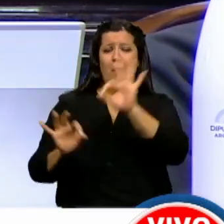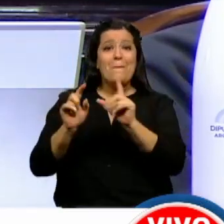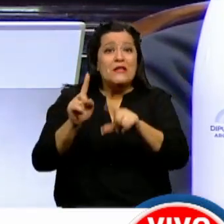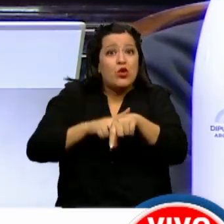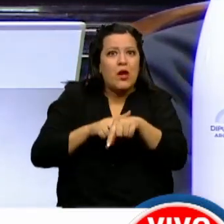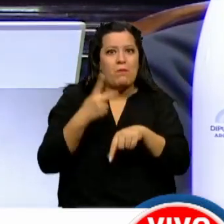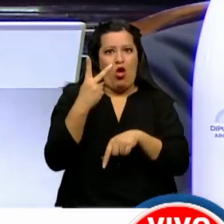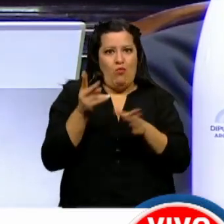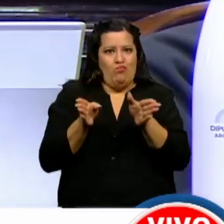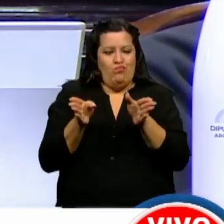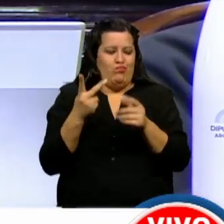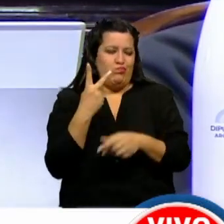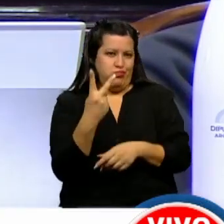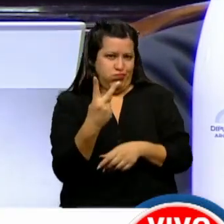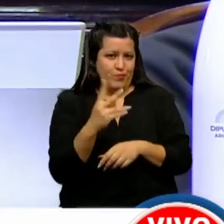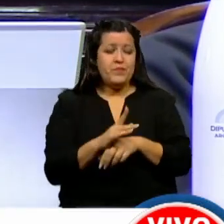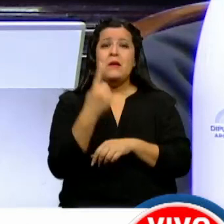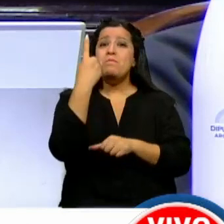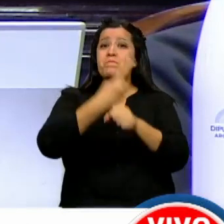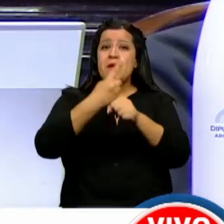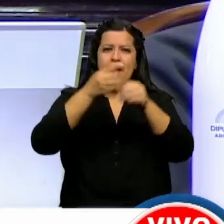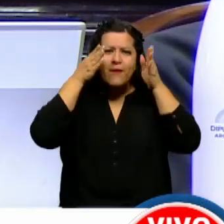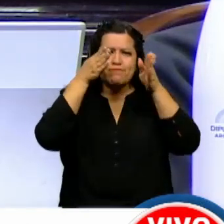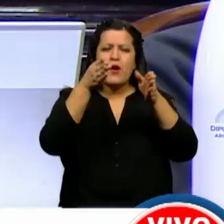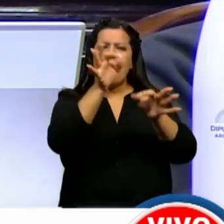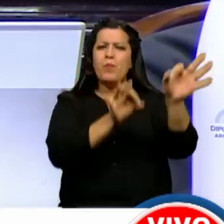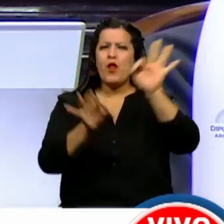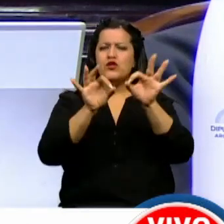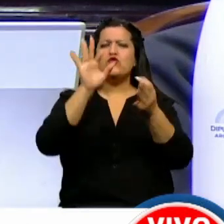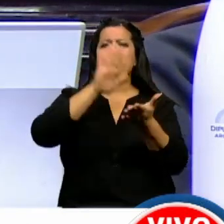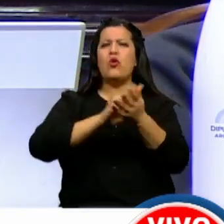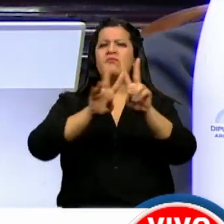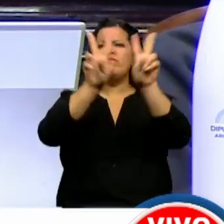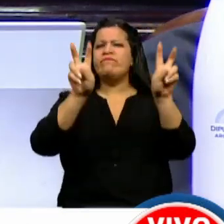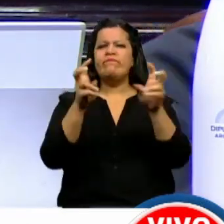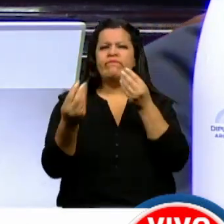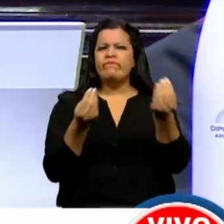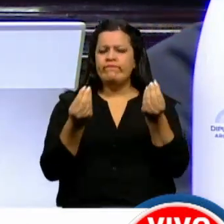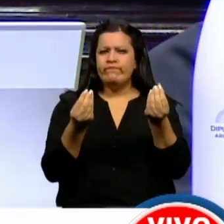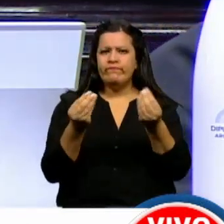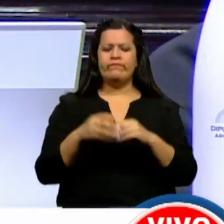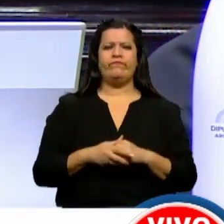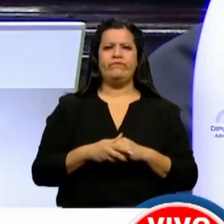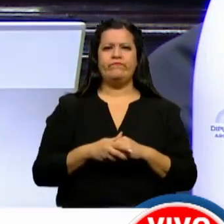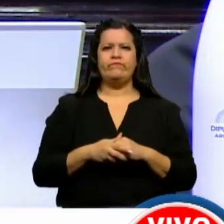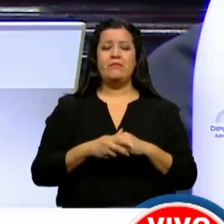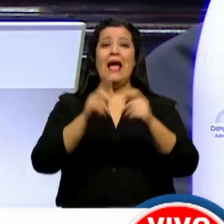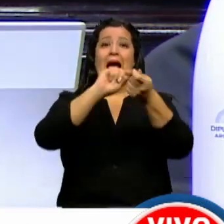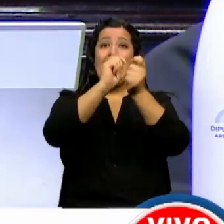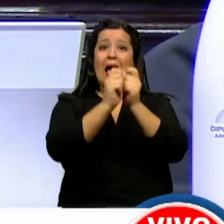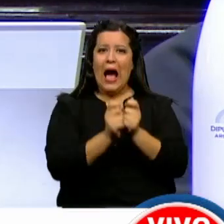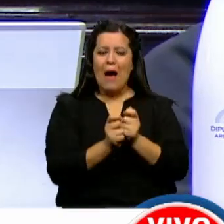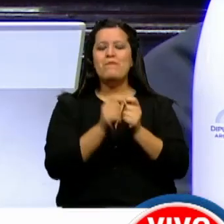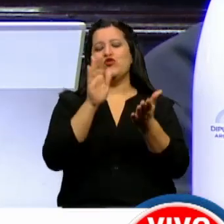tiempo. El primero relativo a la cuestión de los cambios en